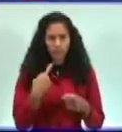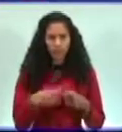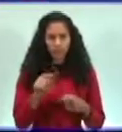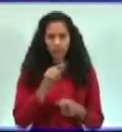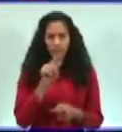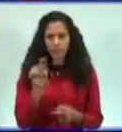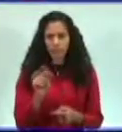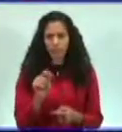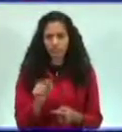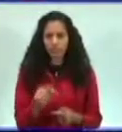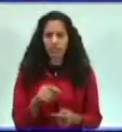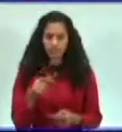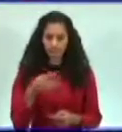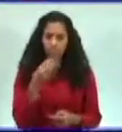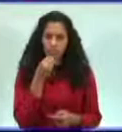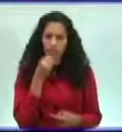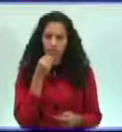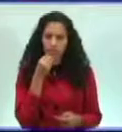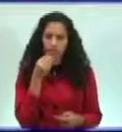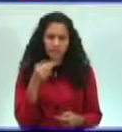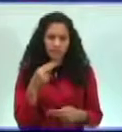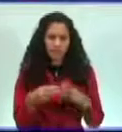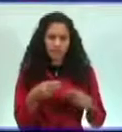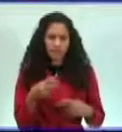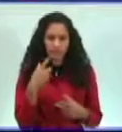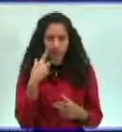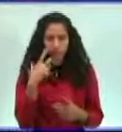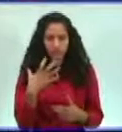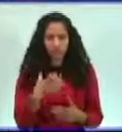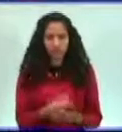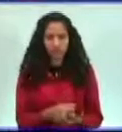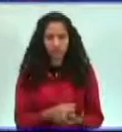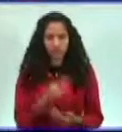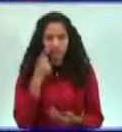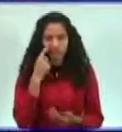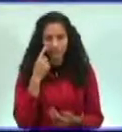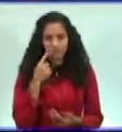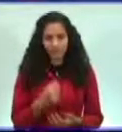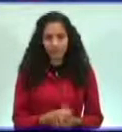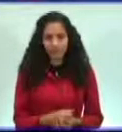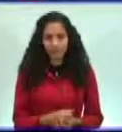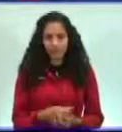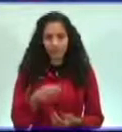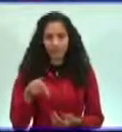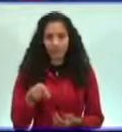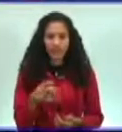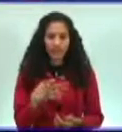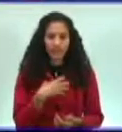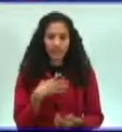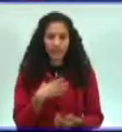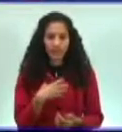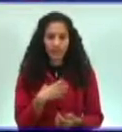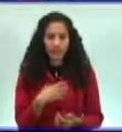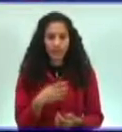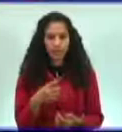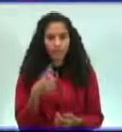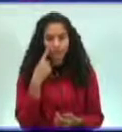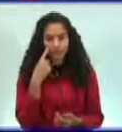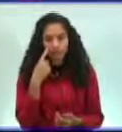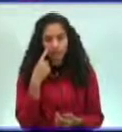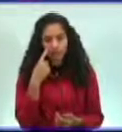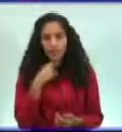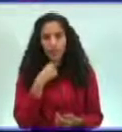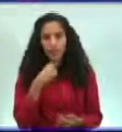actividad que resultará muy interesante. Veamos. Aquí vamos a encontrar